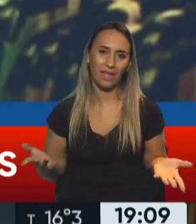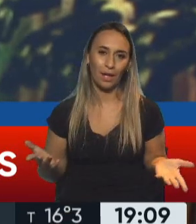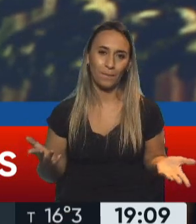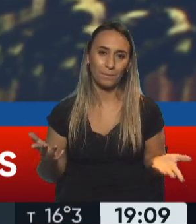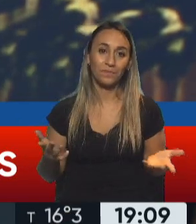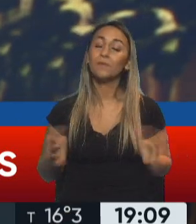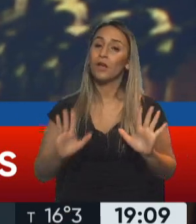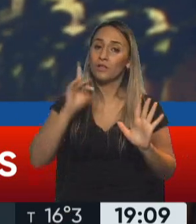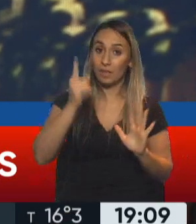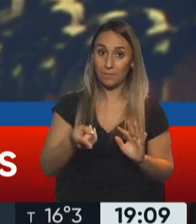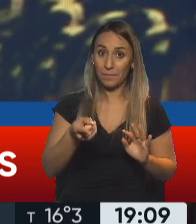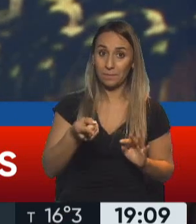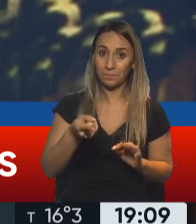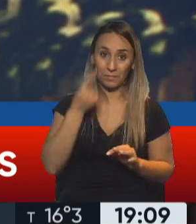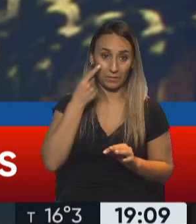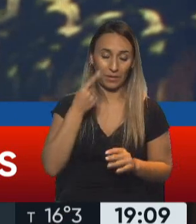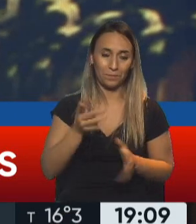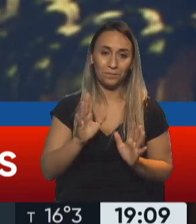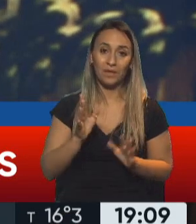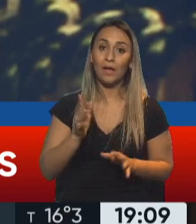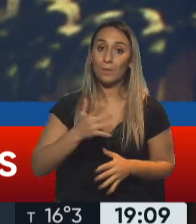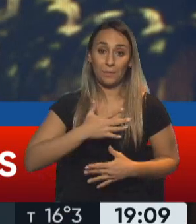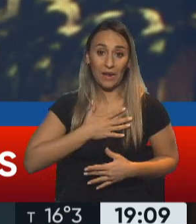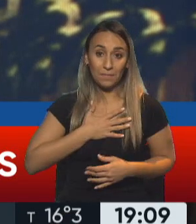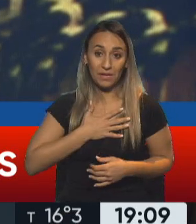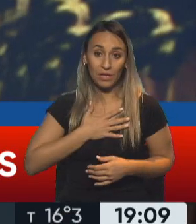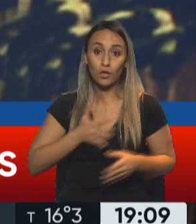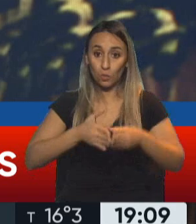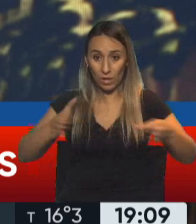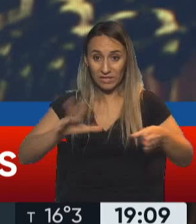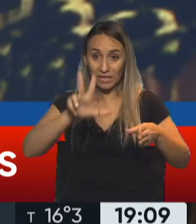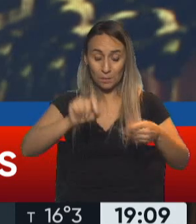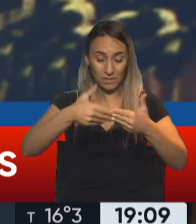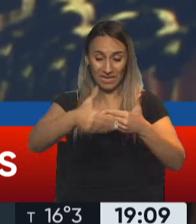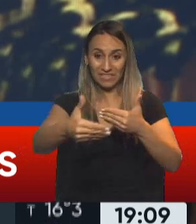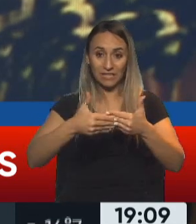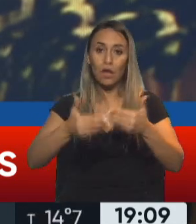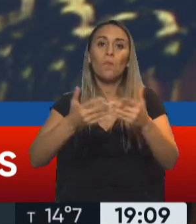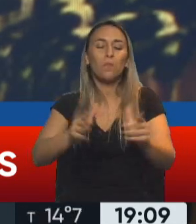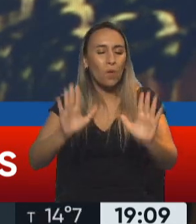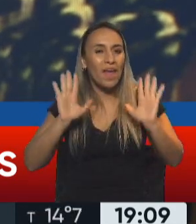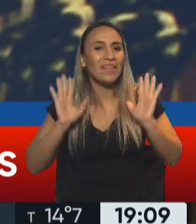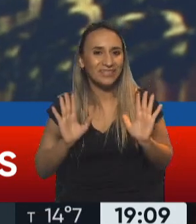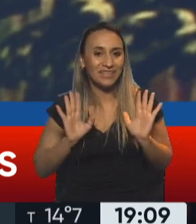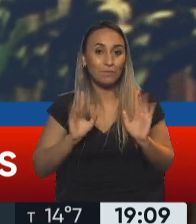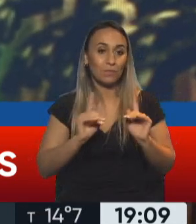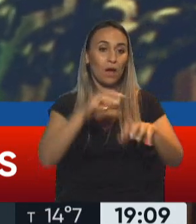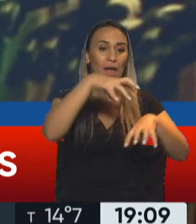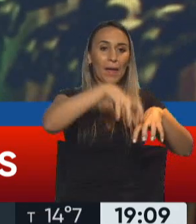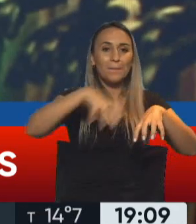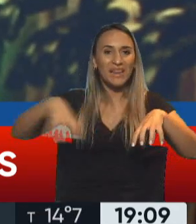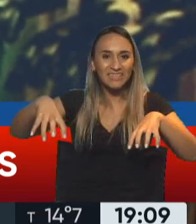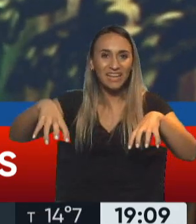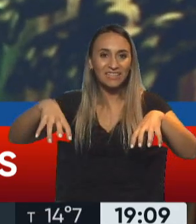déjame decirte algo también. Esto, a ver, yo te digo que para mí, a lo largo de los 3 meses, es posible que estas empresas, con la rentabilidad que hablábamos, más allá de la